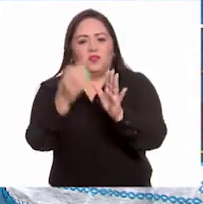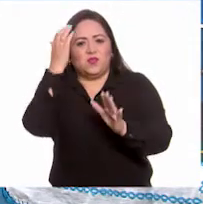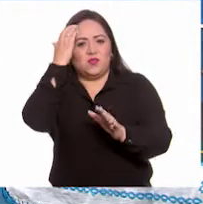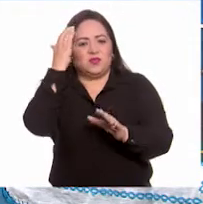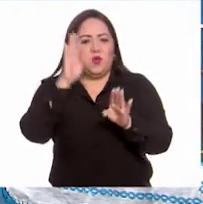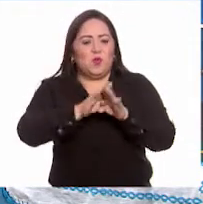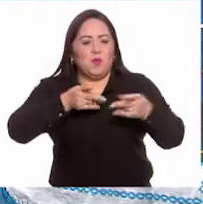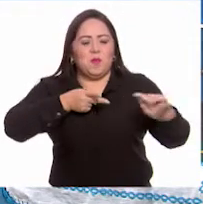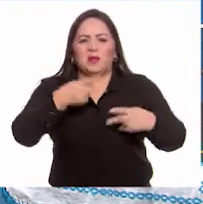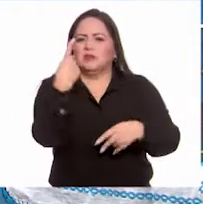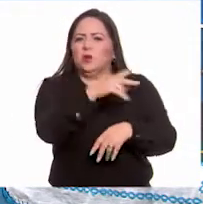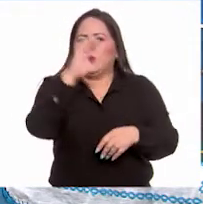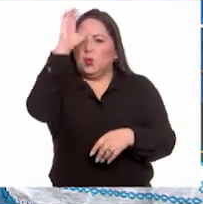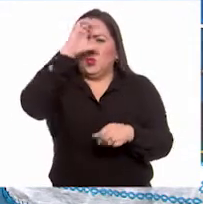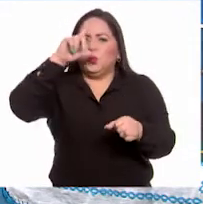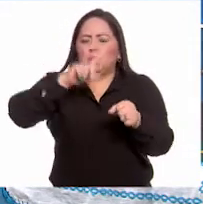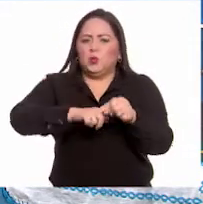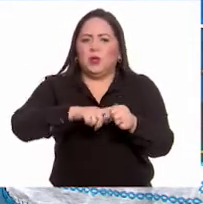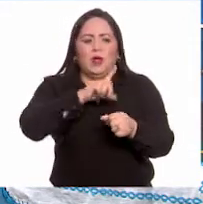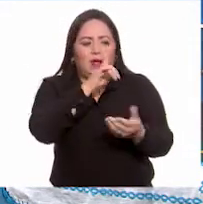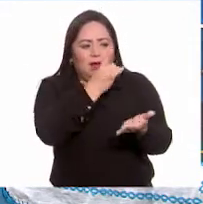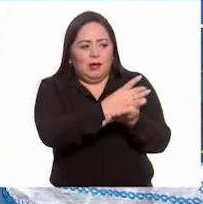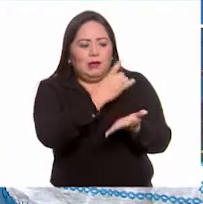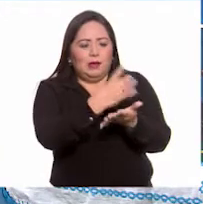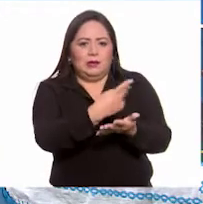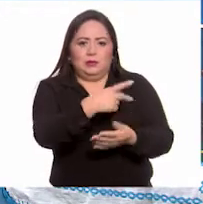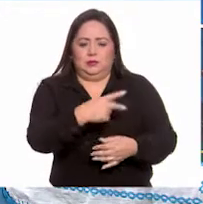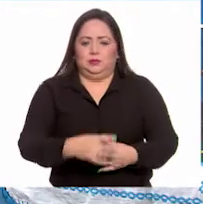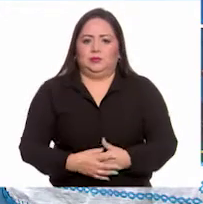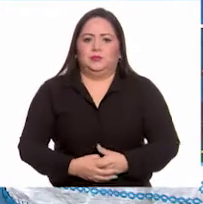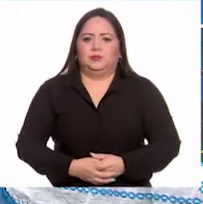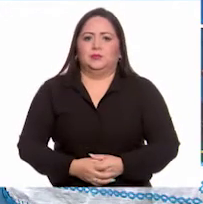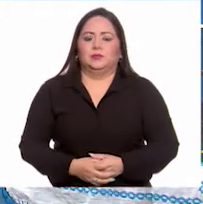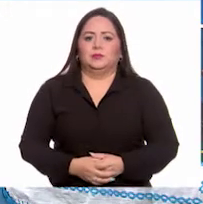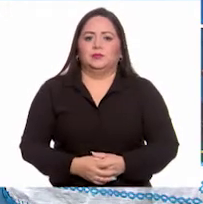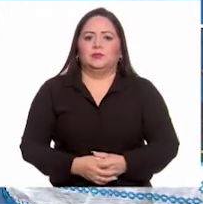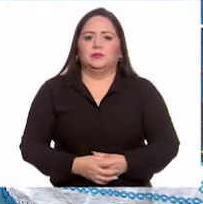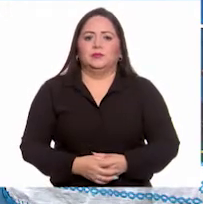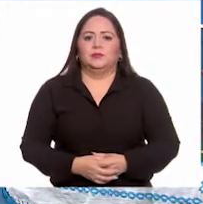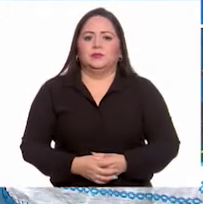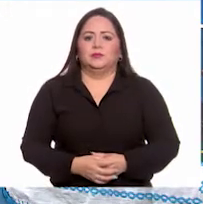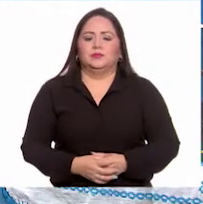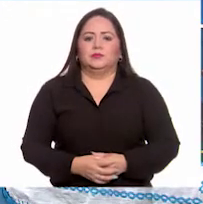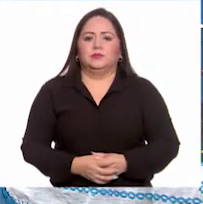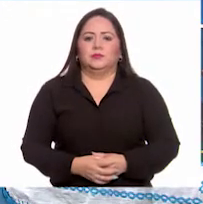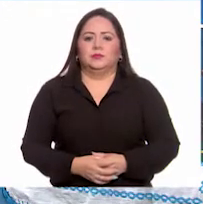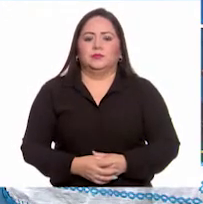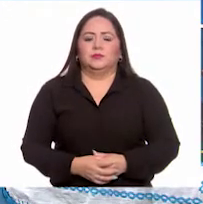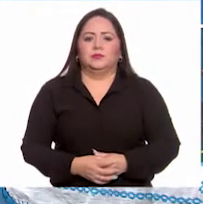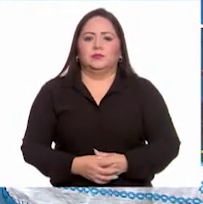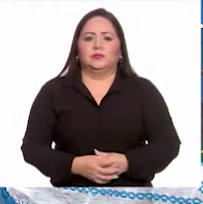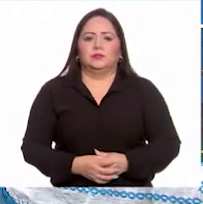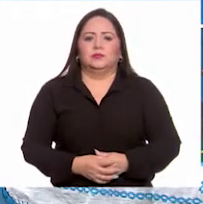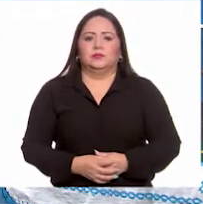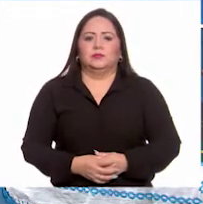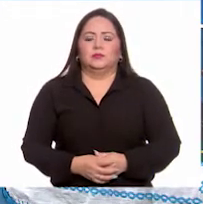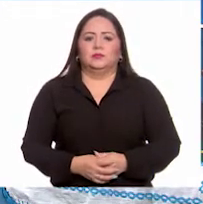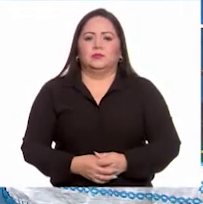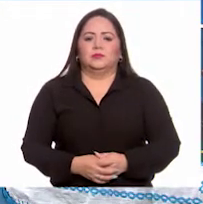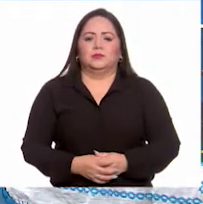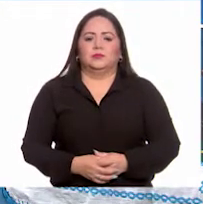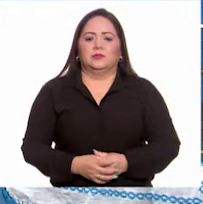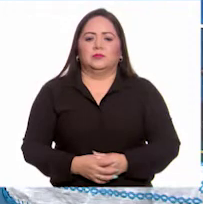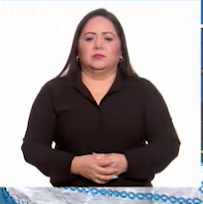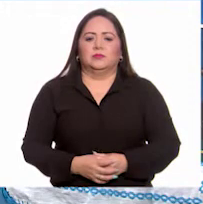las prácticas culturales que nos distingue. Mahamales, nane, muna, enena, elas moayi, la getañaza.